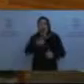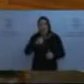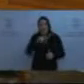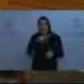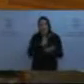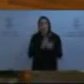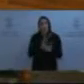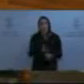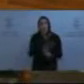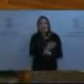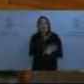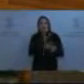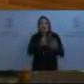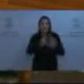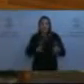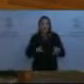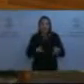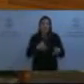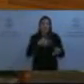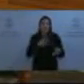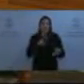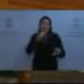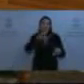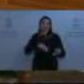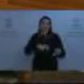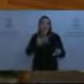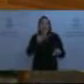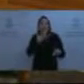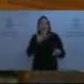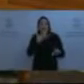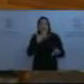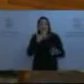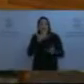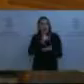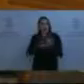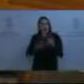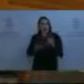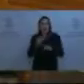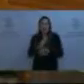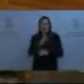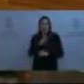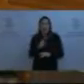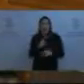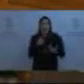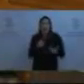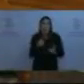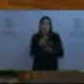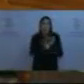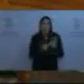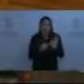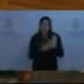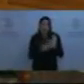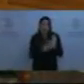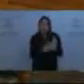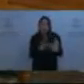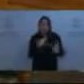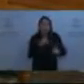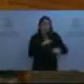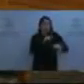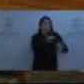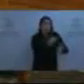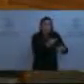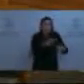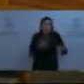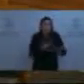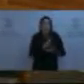las subvenciones, las entidades quedarán exoneradas de la presentación de garantías y, por lo tanto, yo con estos datos le puedo contestar que en ningún caso